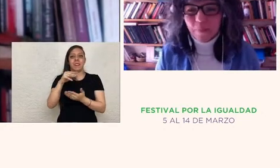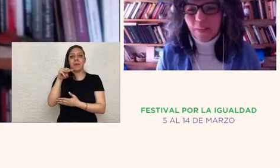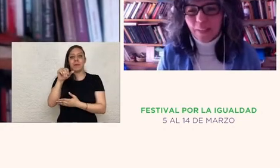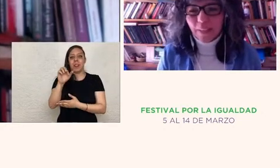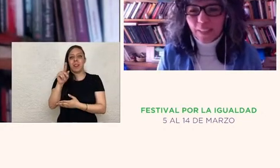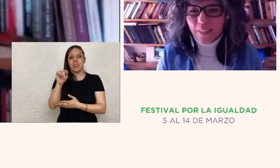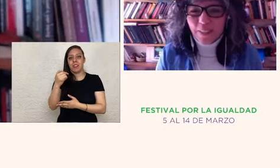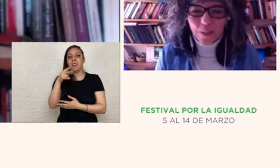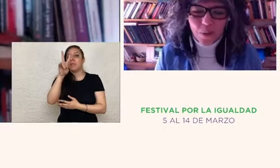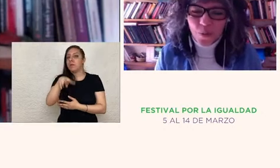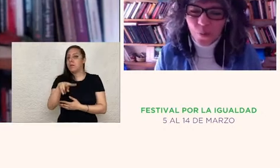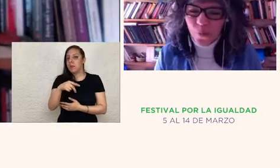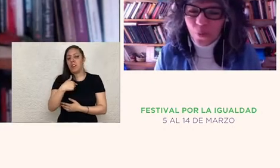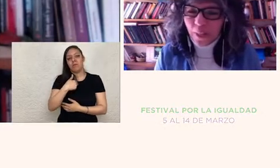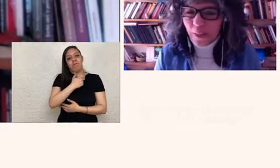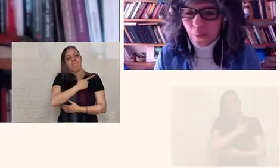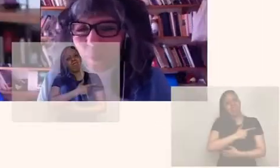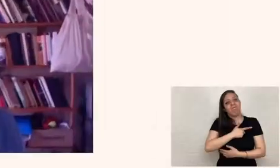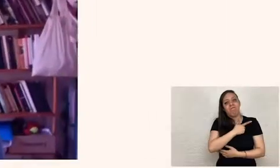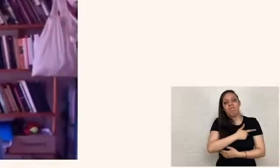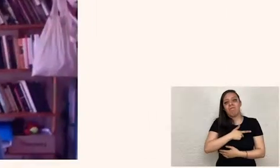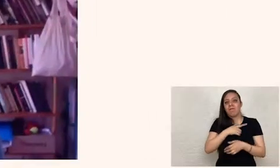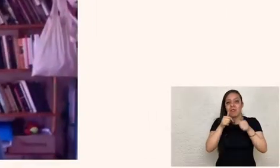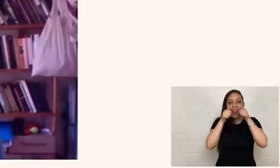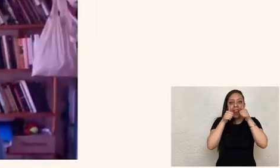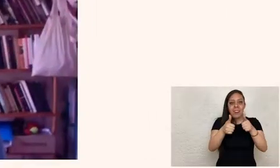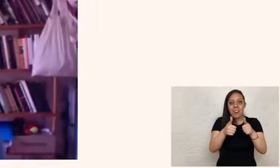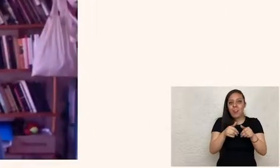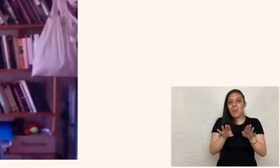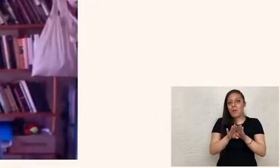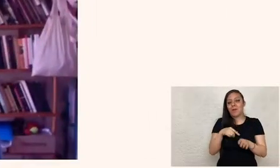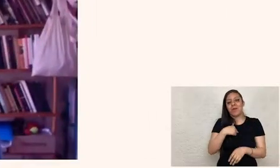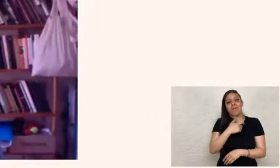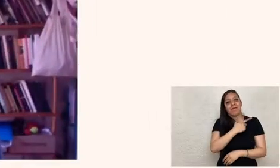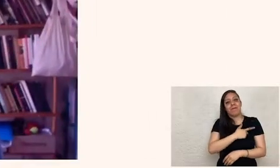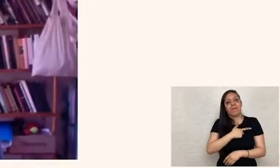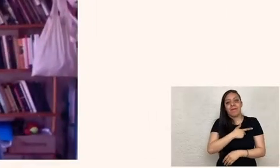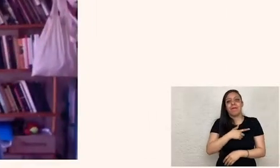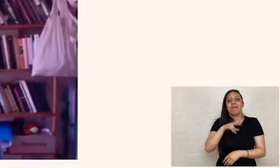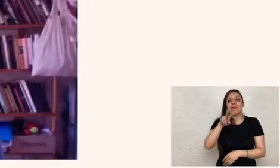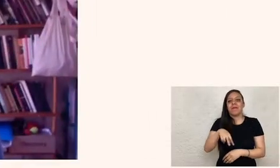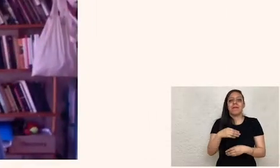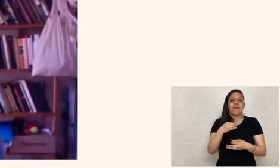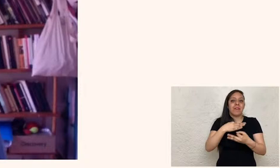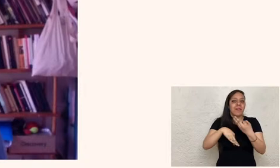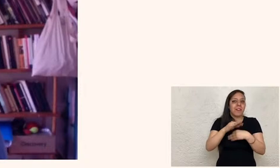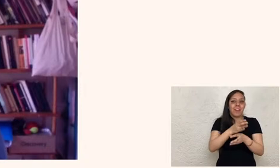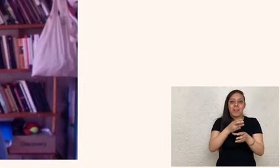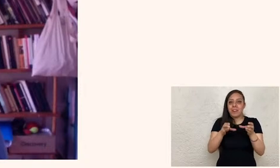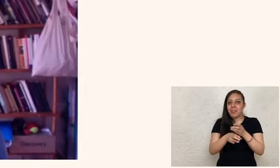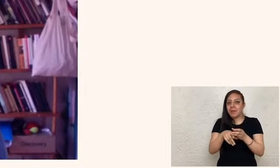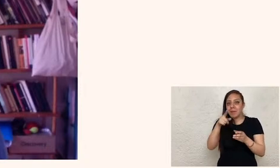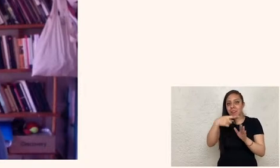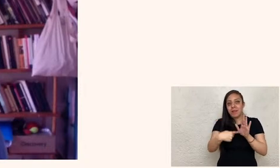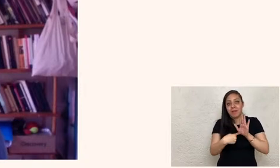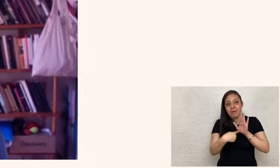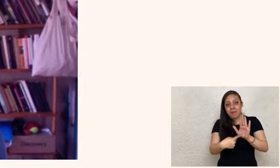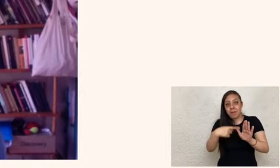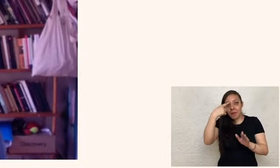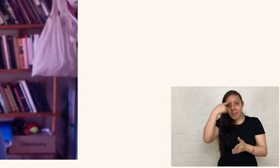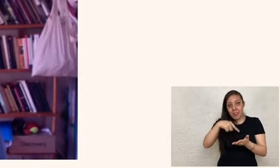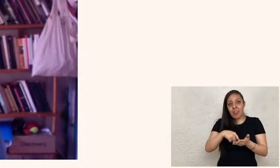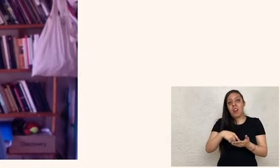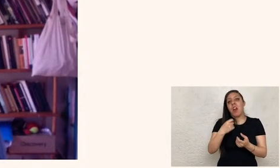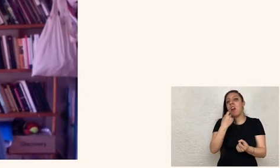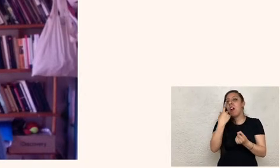Gracias, gracias, Margaret. Ha sido un verdadero placer escucharlas. Me ha gustado mucho todo lo que han planteado y creo